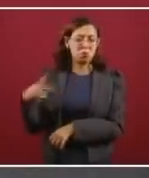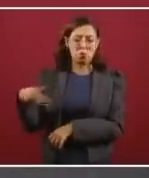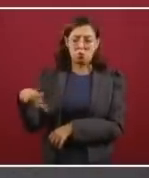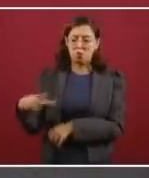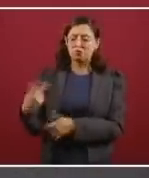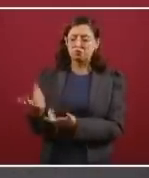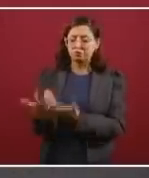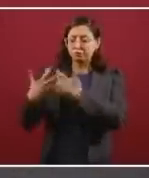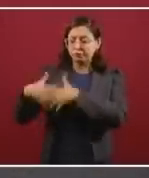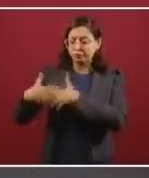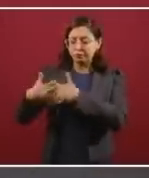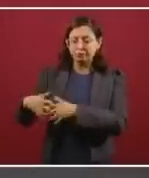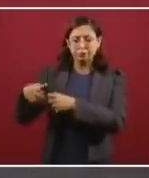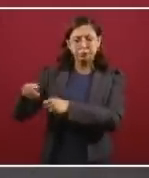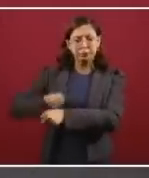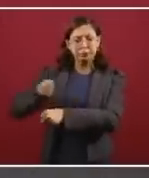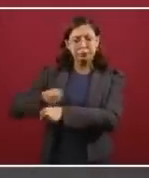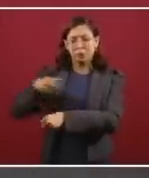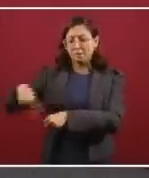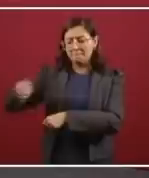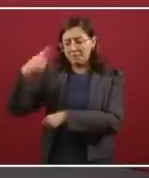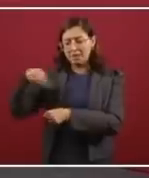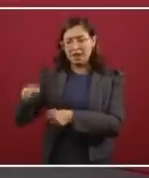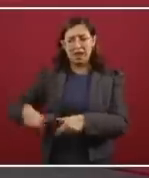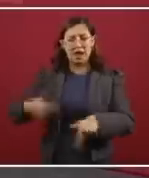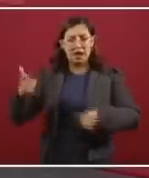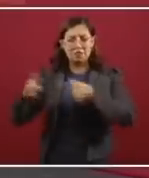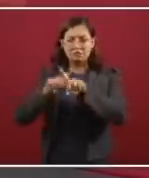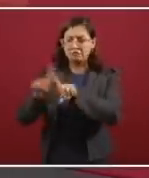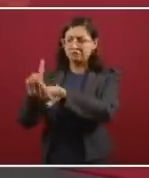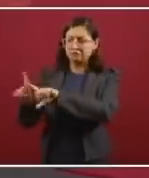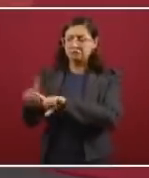es autosuficiente, estamos en eso sí,